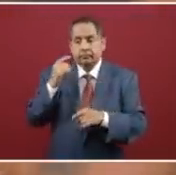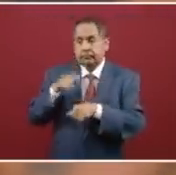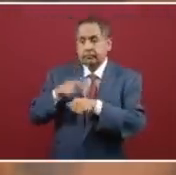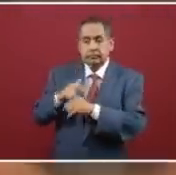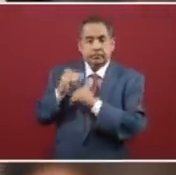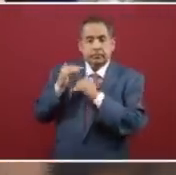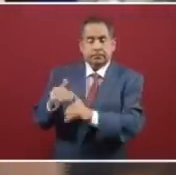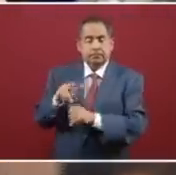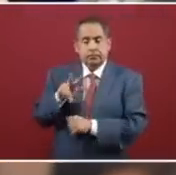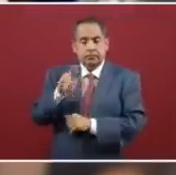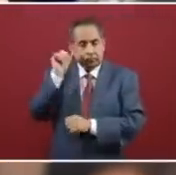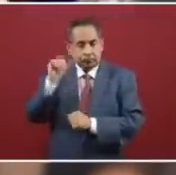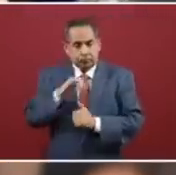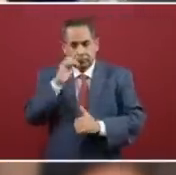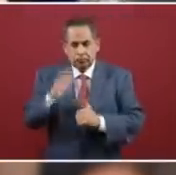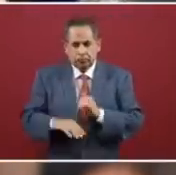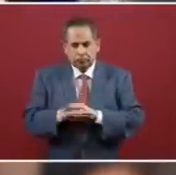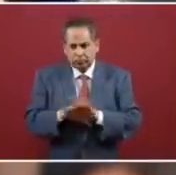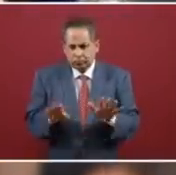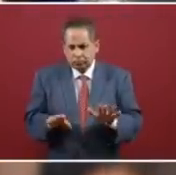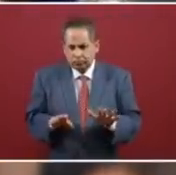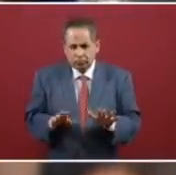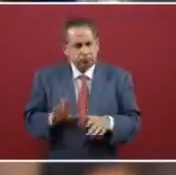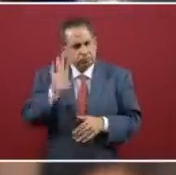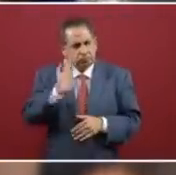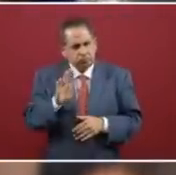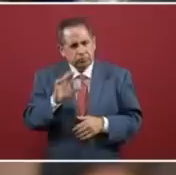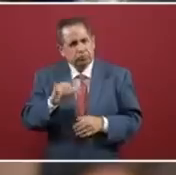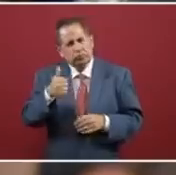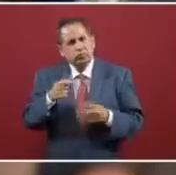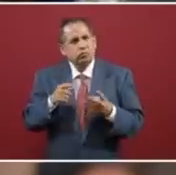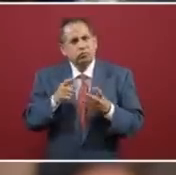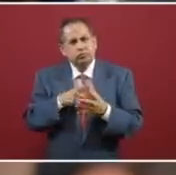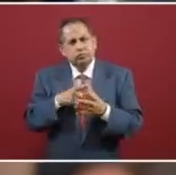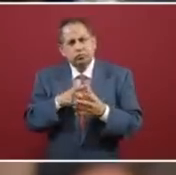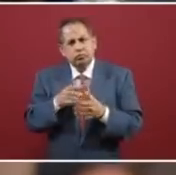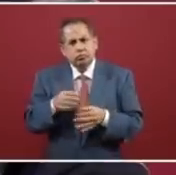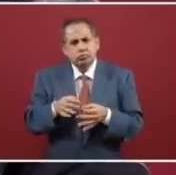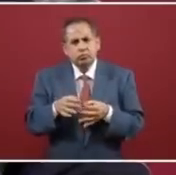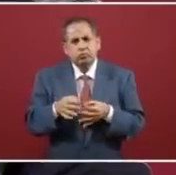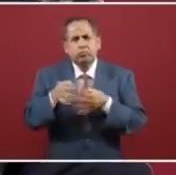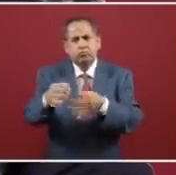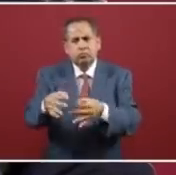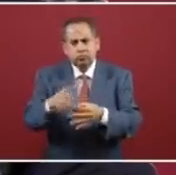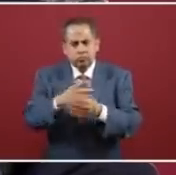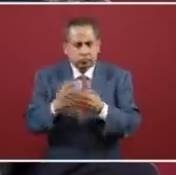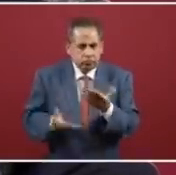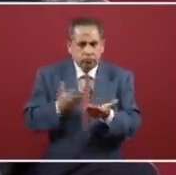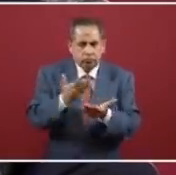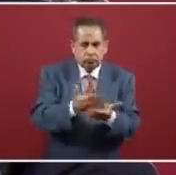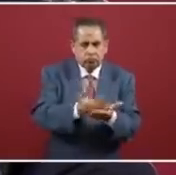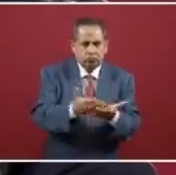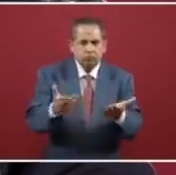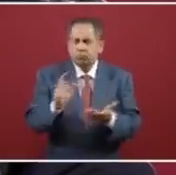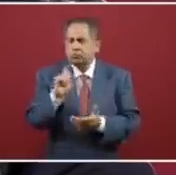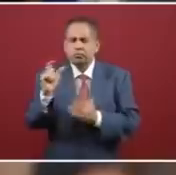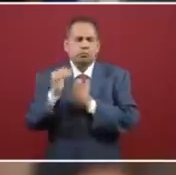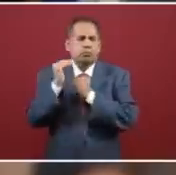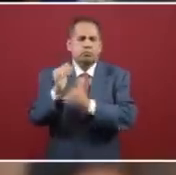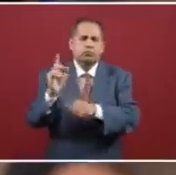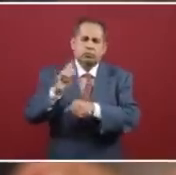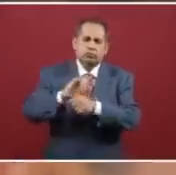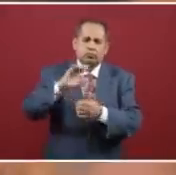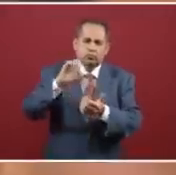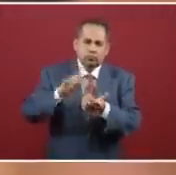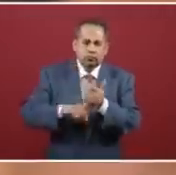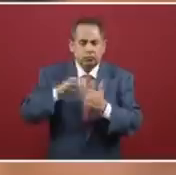18 de abril tengo entendido que al parecer hubo una prórroga para la entrega de propuestas hasta cuándo sería esta